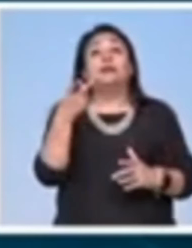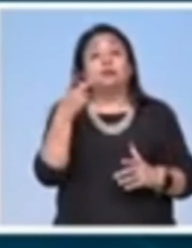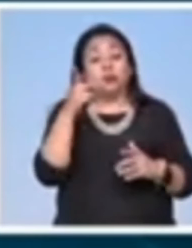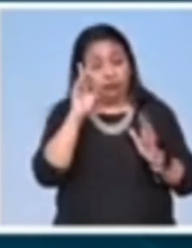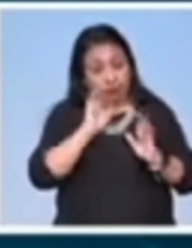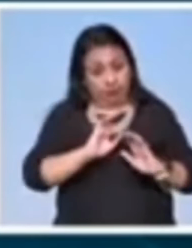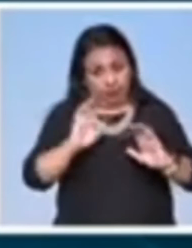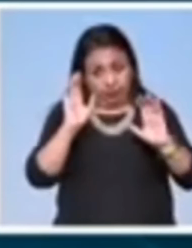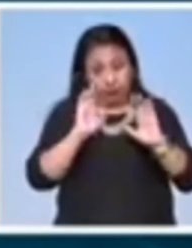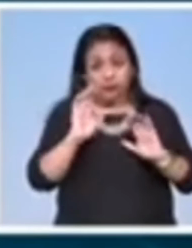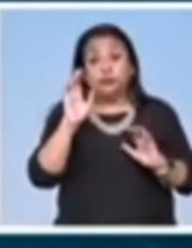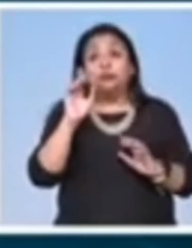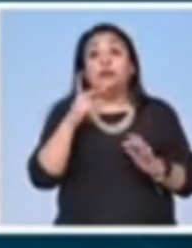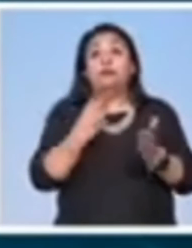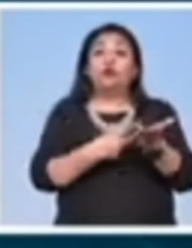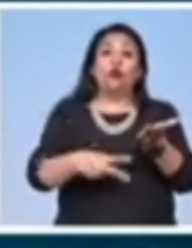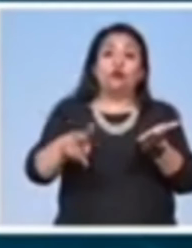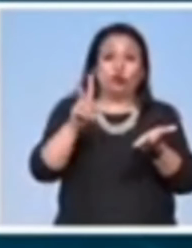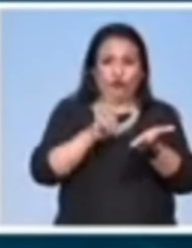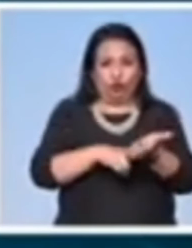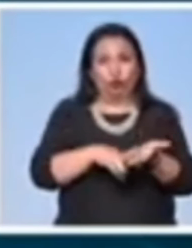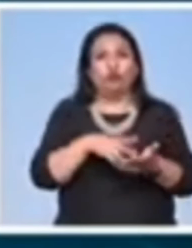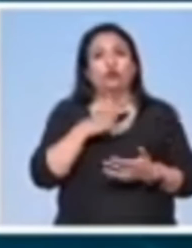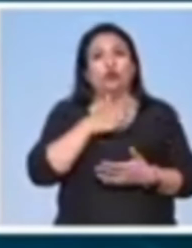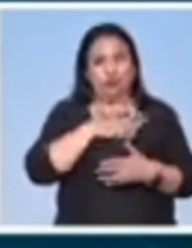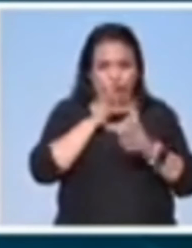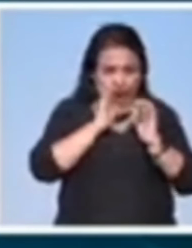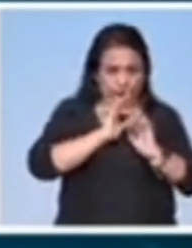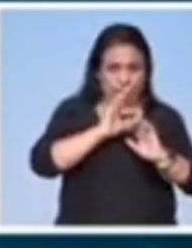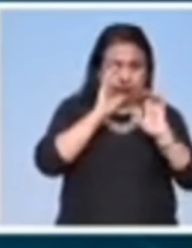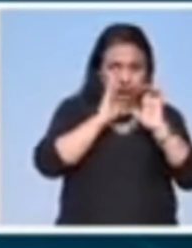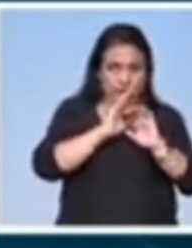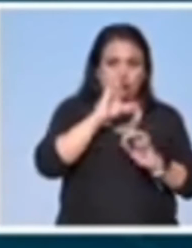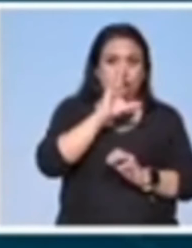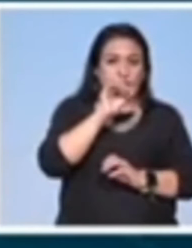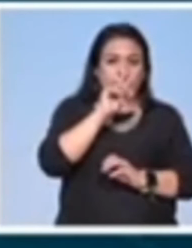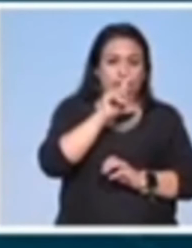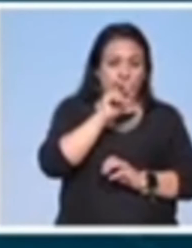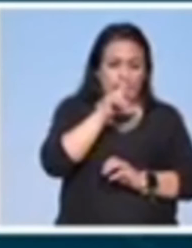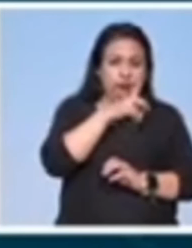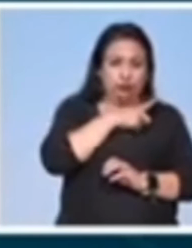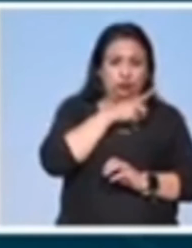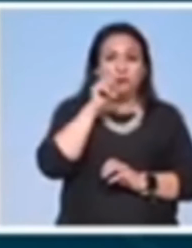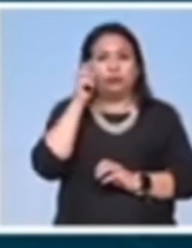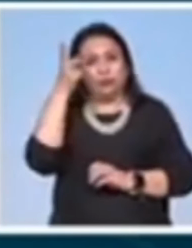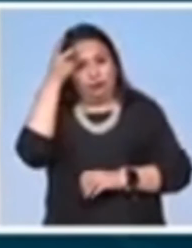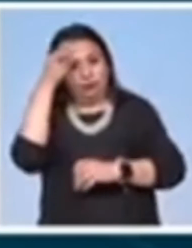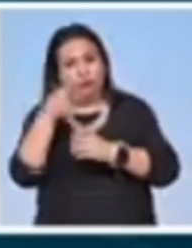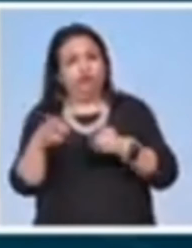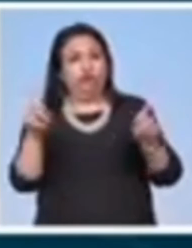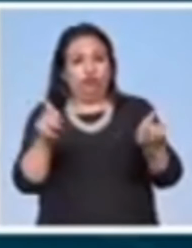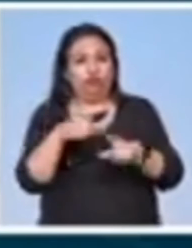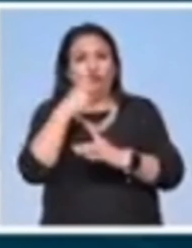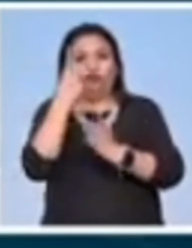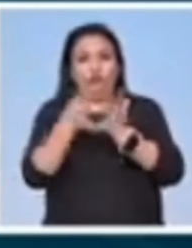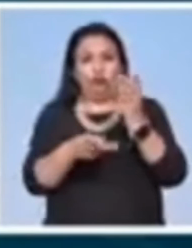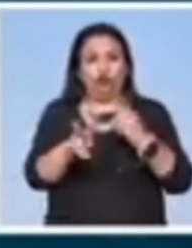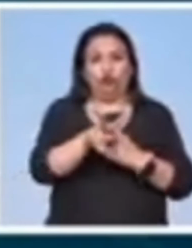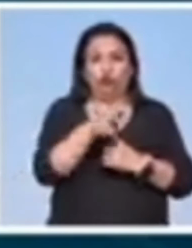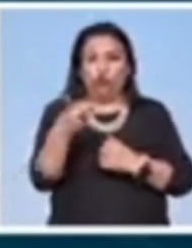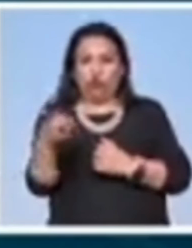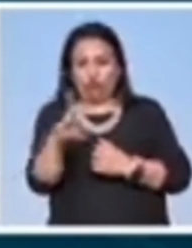ella en una doble faceta, puesto que yo cantaré la parte de contratenor solista, pero también dirigiré el programa, es decir,